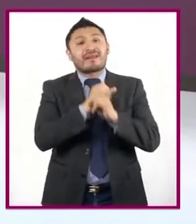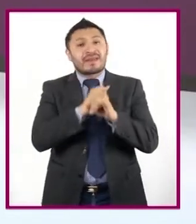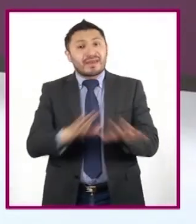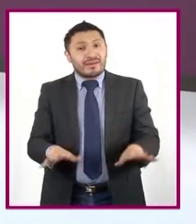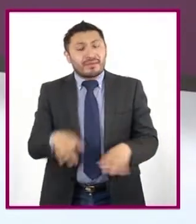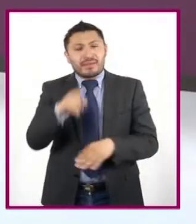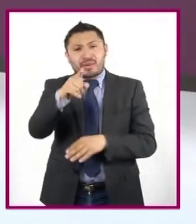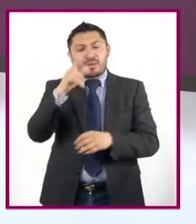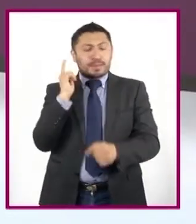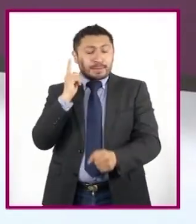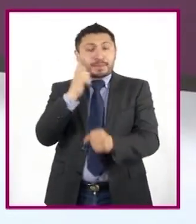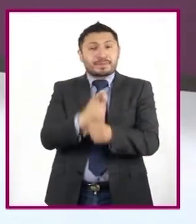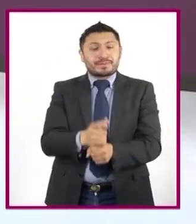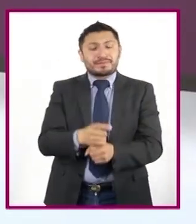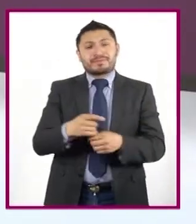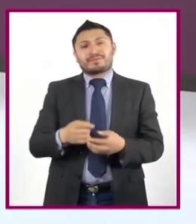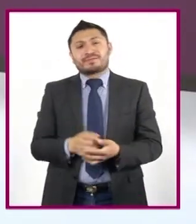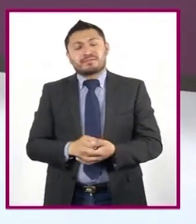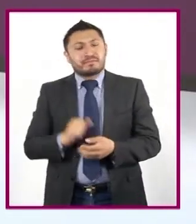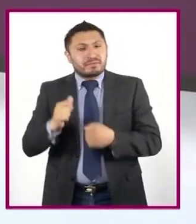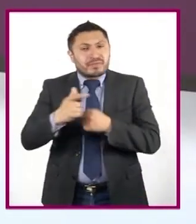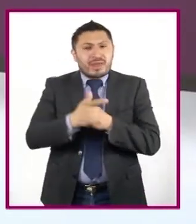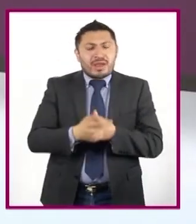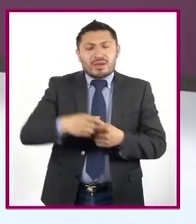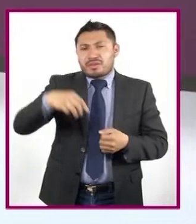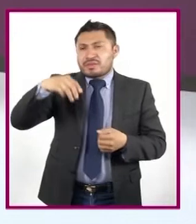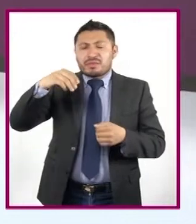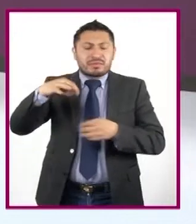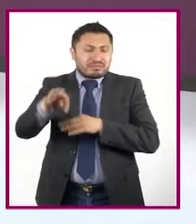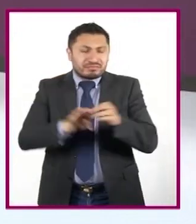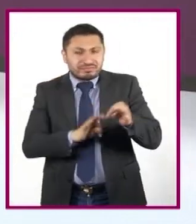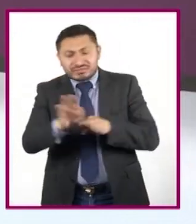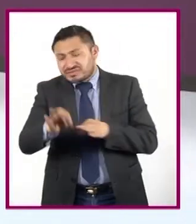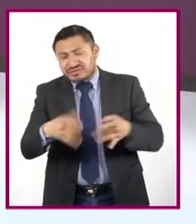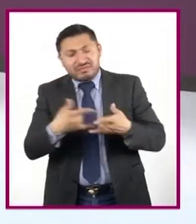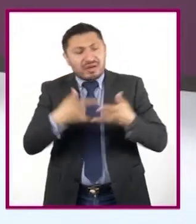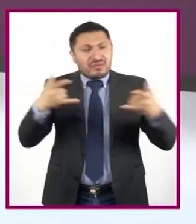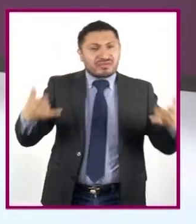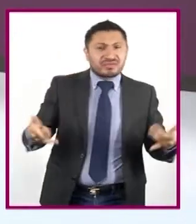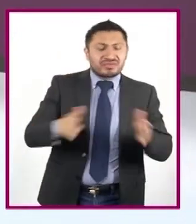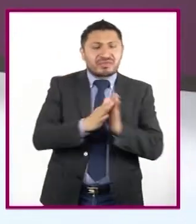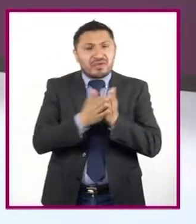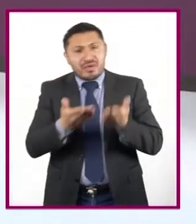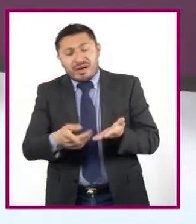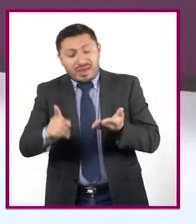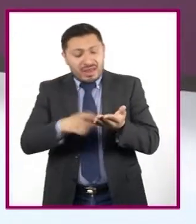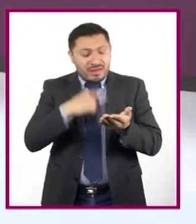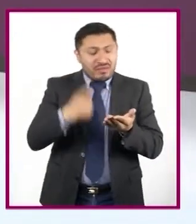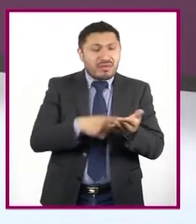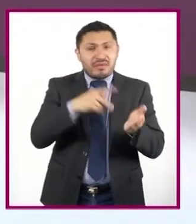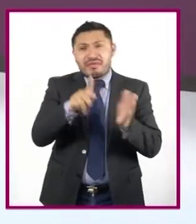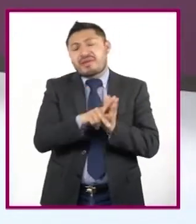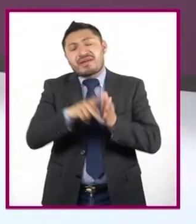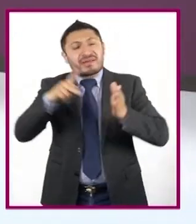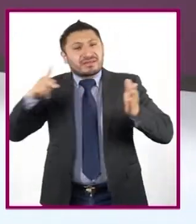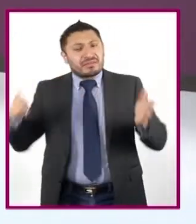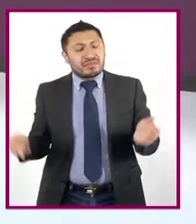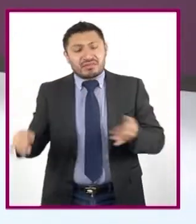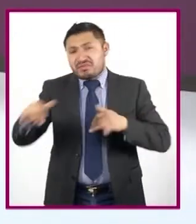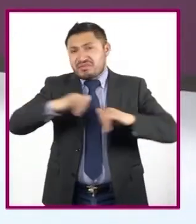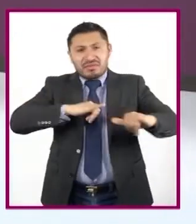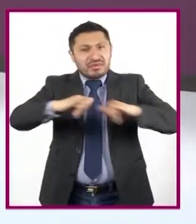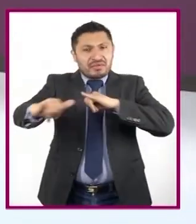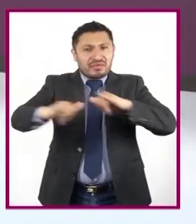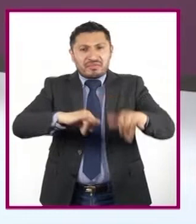permiten identificar una obra, ya sea una monografía, un libro, una revista, periódicos,